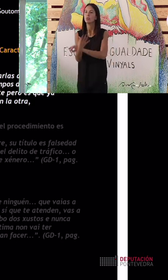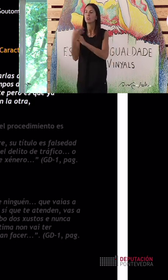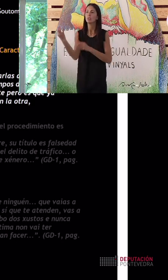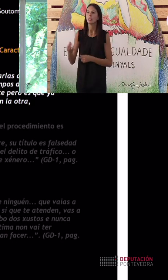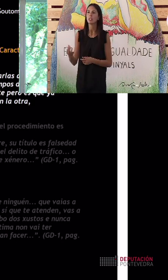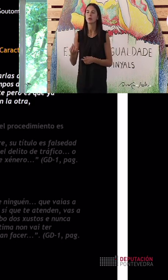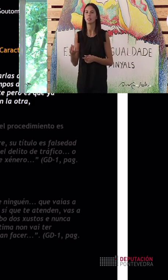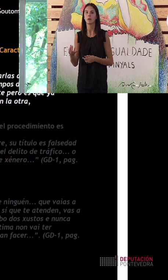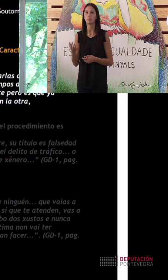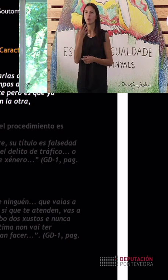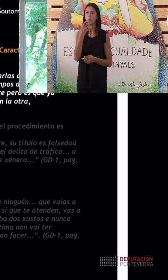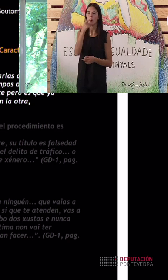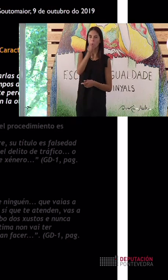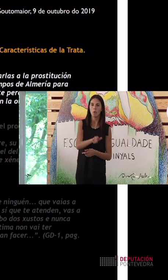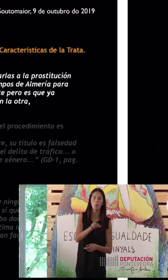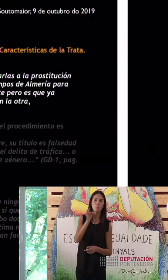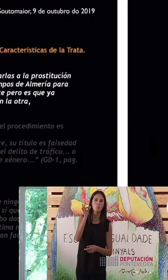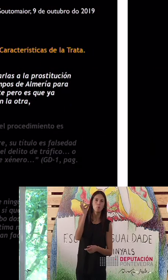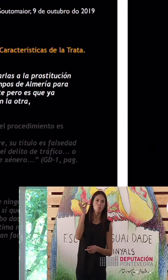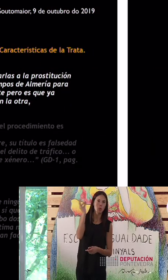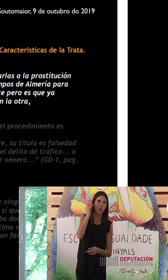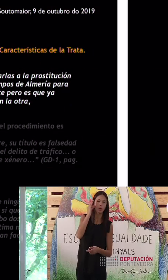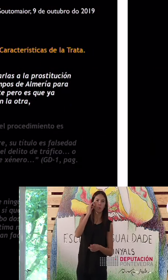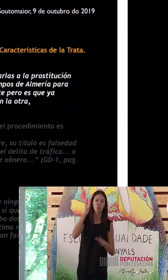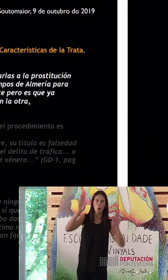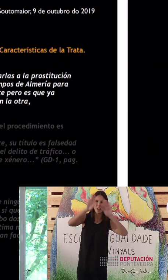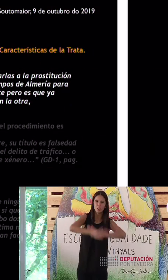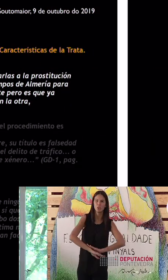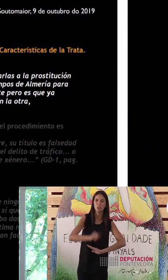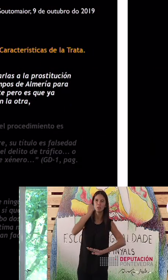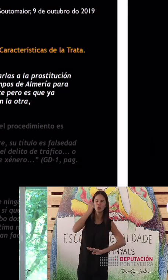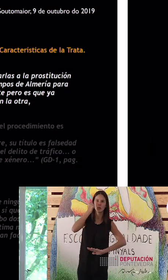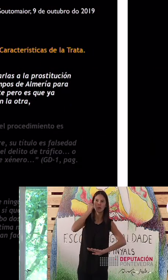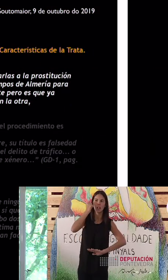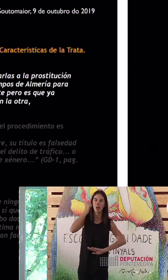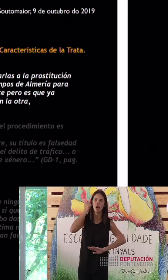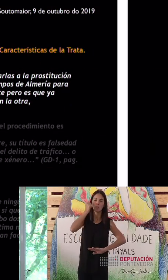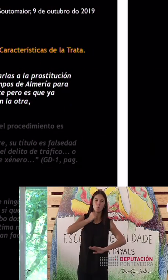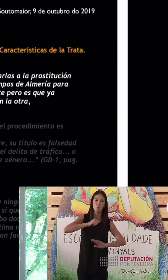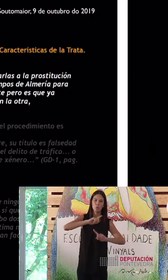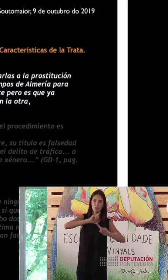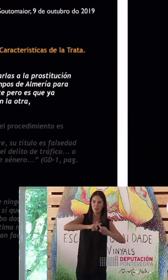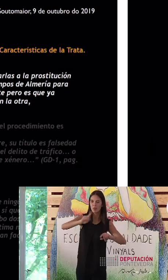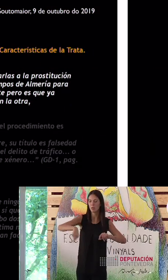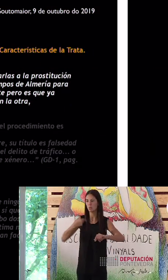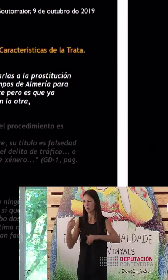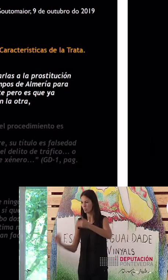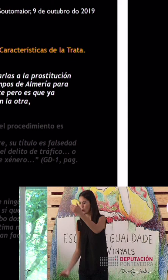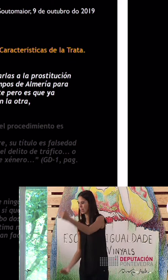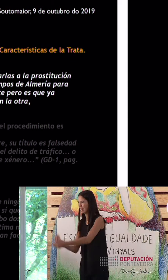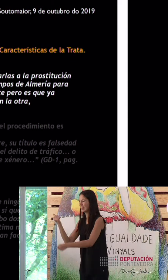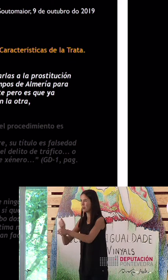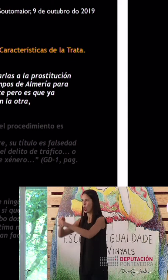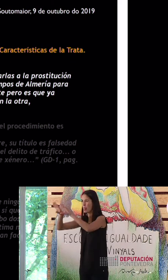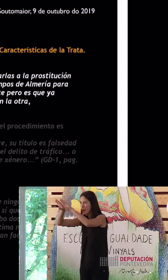de explotación, as que están en explotación sexual pola noite, despois están nos invernaderos sendo víctimas de explotación laboral. Eso é o que se